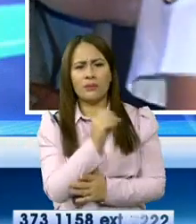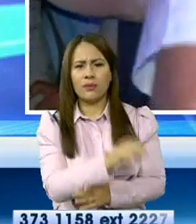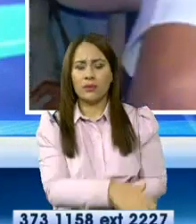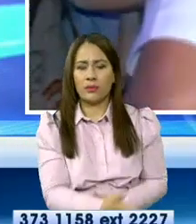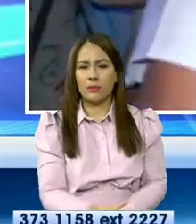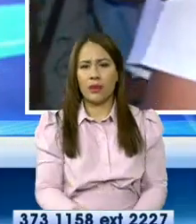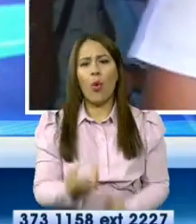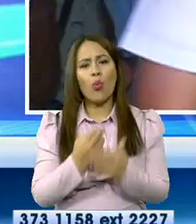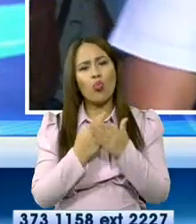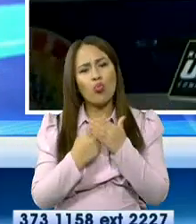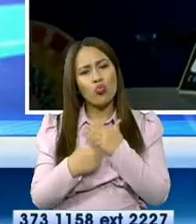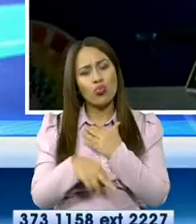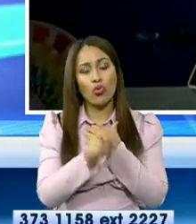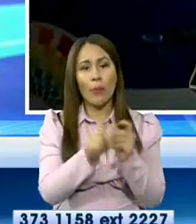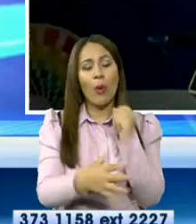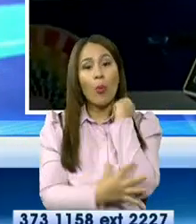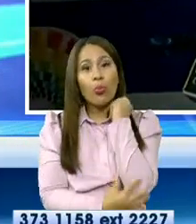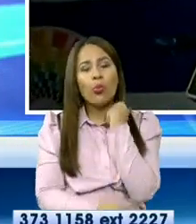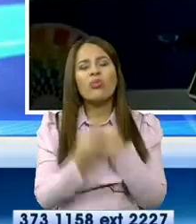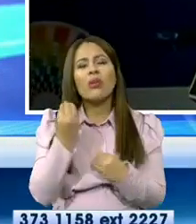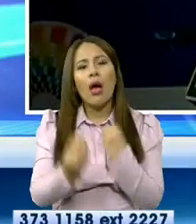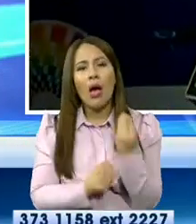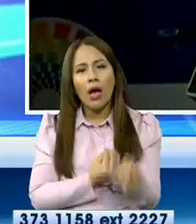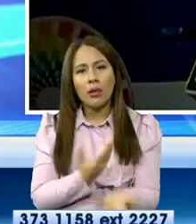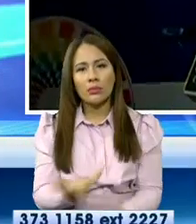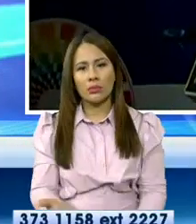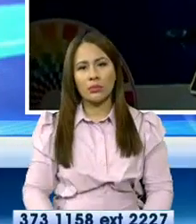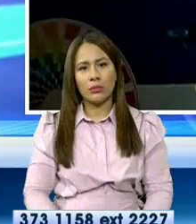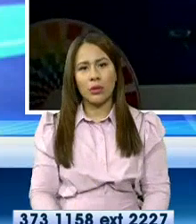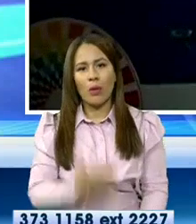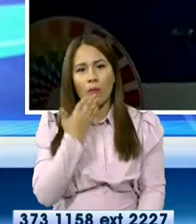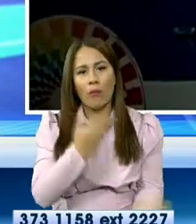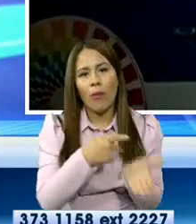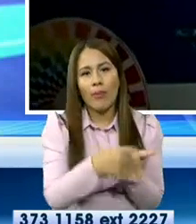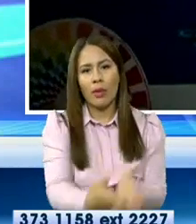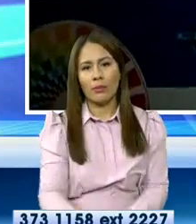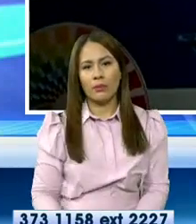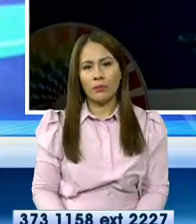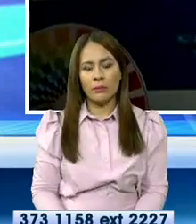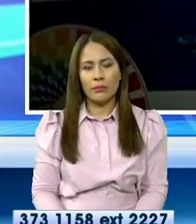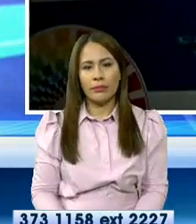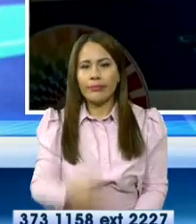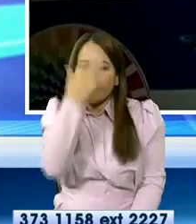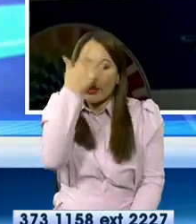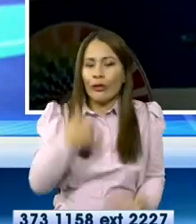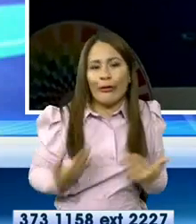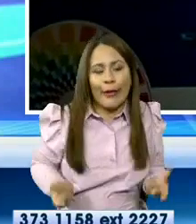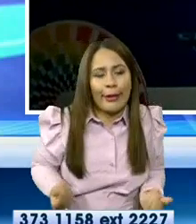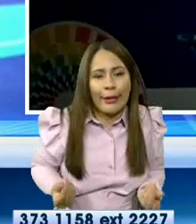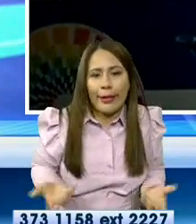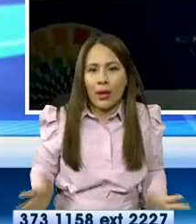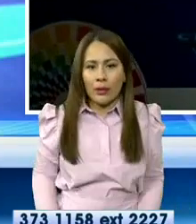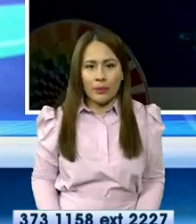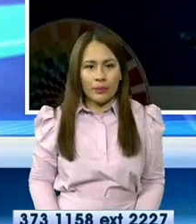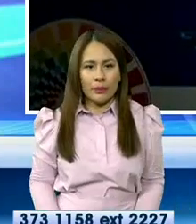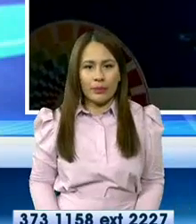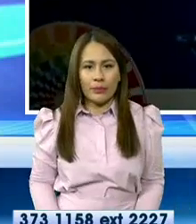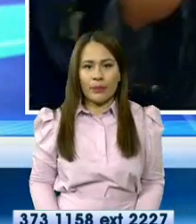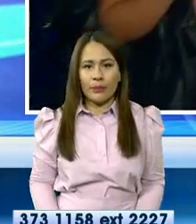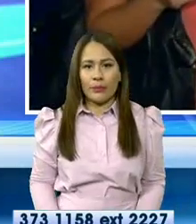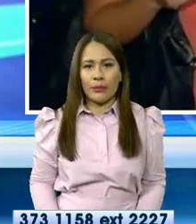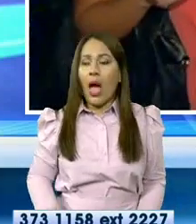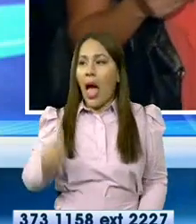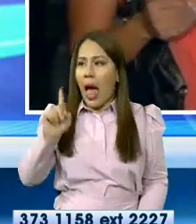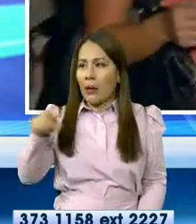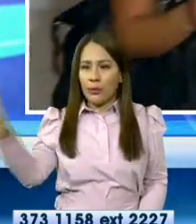gente humilde, mucho peor. Por supuesto. Mucho peor. Porque tienen la capacidad y la inmoralidad de irle a ofrecer